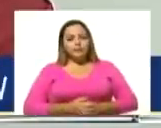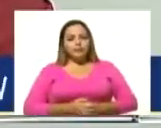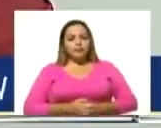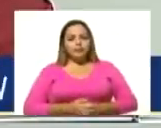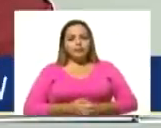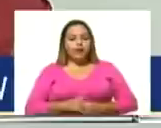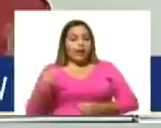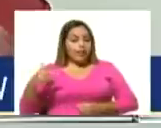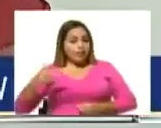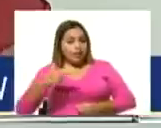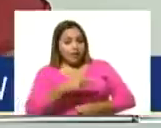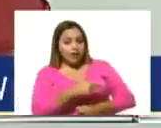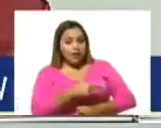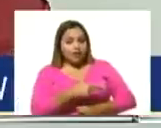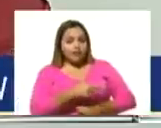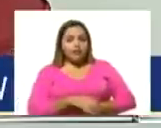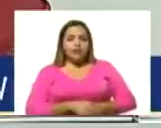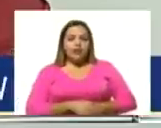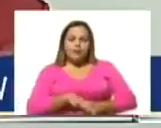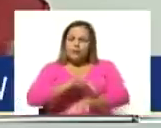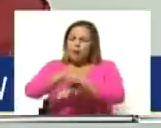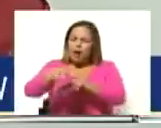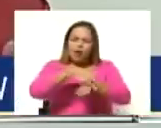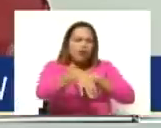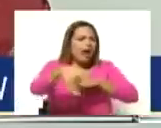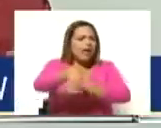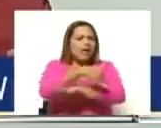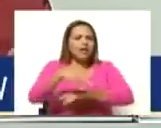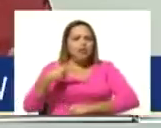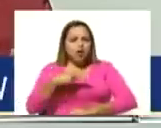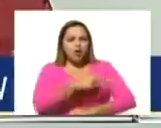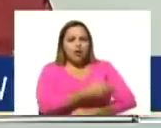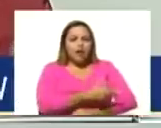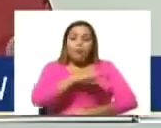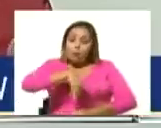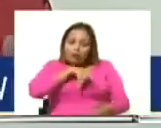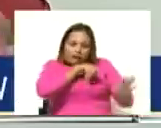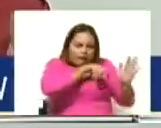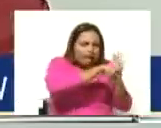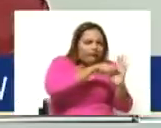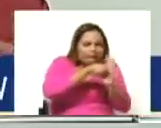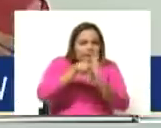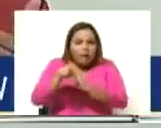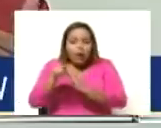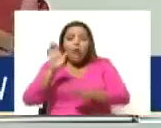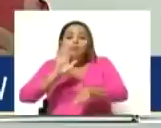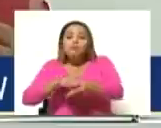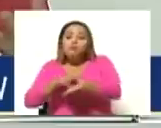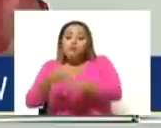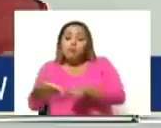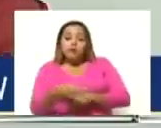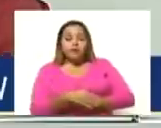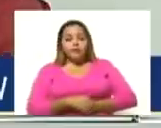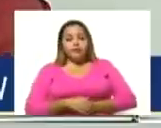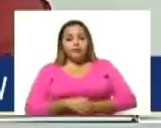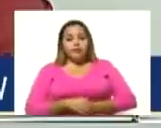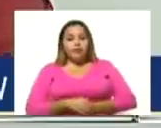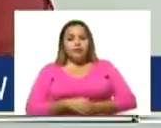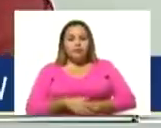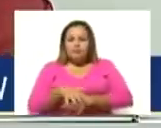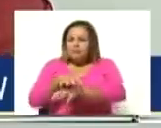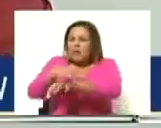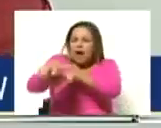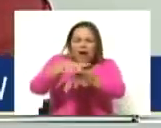de las tejerías o parte de las calles de las tejerías afectadas hasta donde ha podido, pues. Hasta donde ha podido porque buena parte de